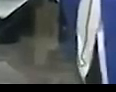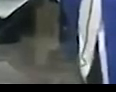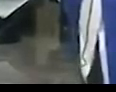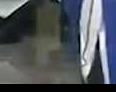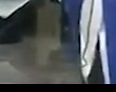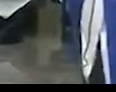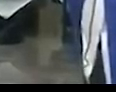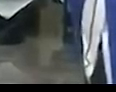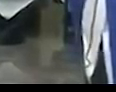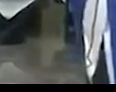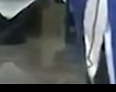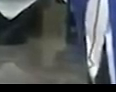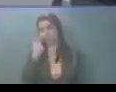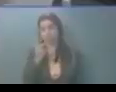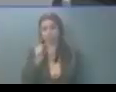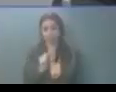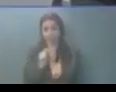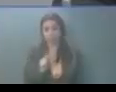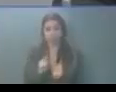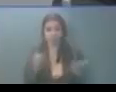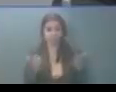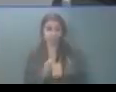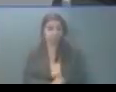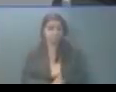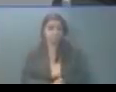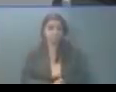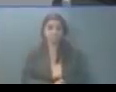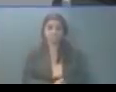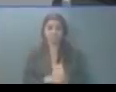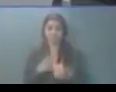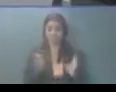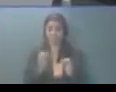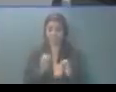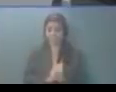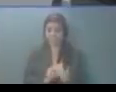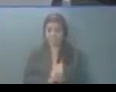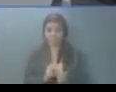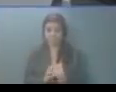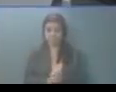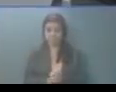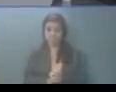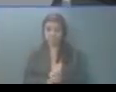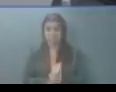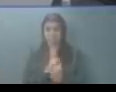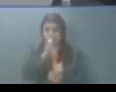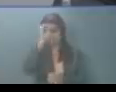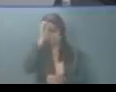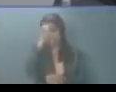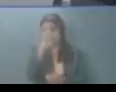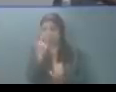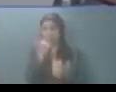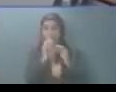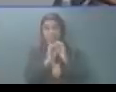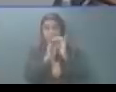no logra comprender de lo que se trata. No, malo que violente o leyes o principios de ética, pues hombre, aquí se va a